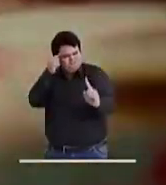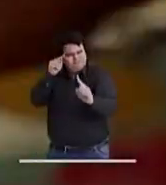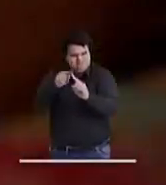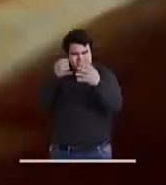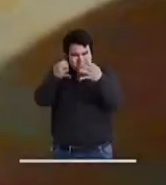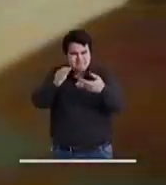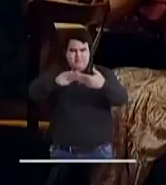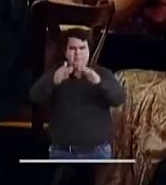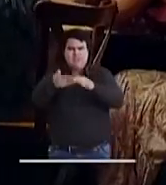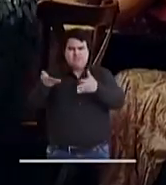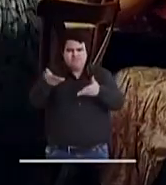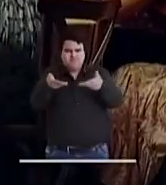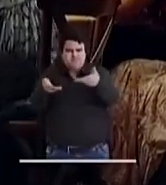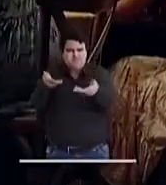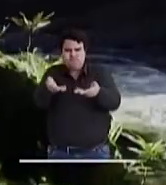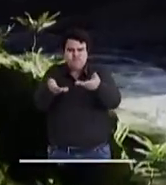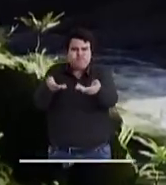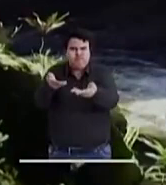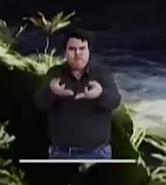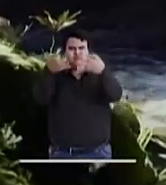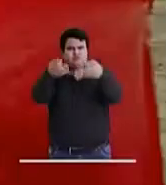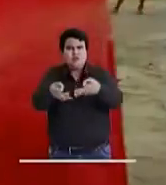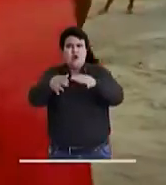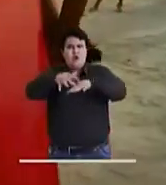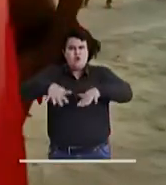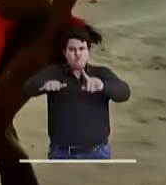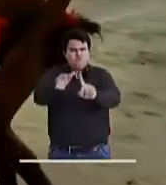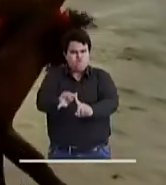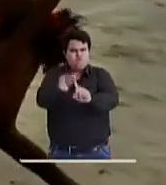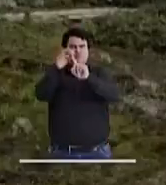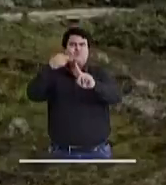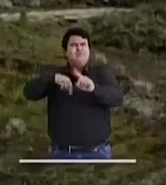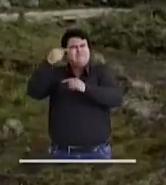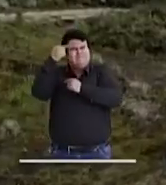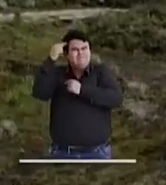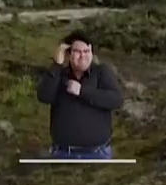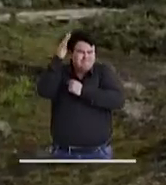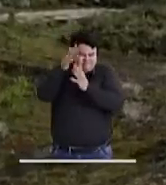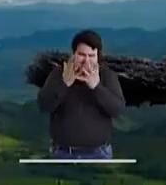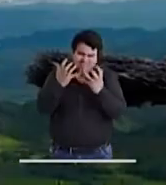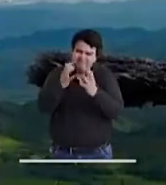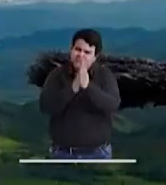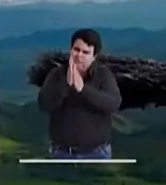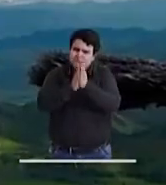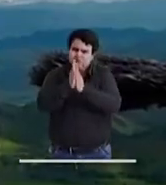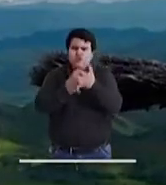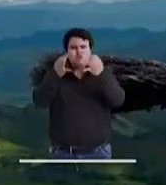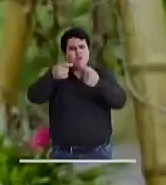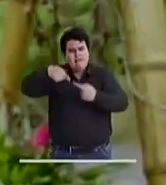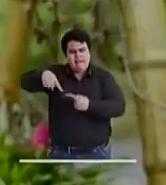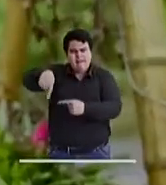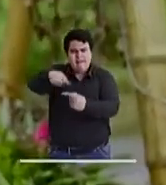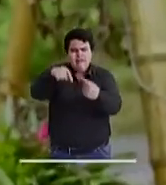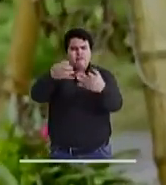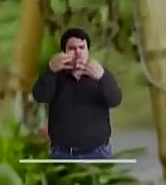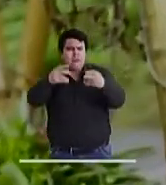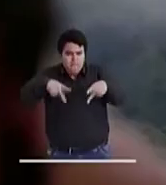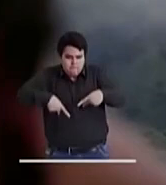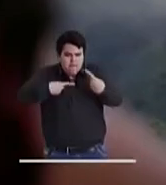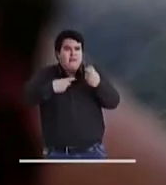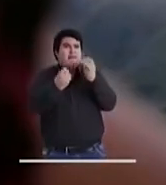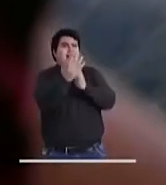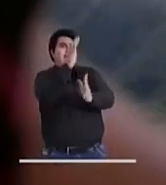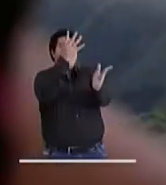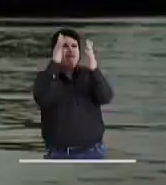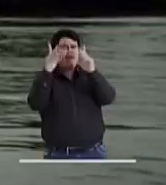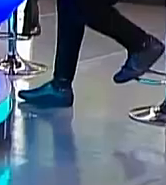los empresarios pues tener una forma, una ruta de trabajo para la construcción de paz. Los firmantes